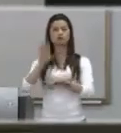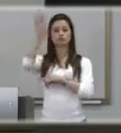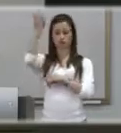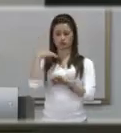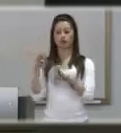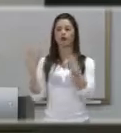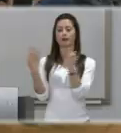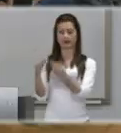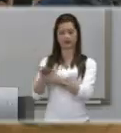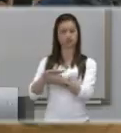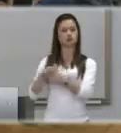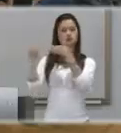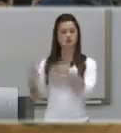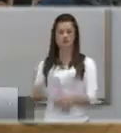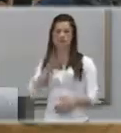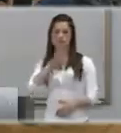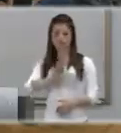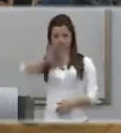con discapacidad.